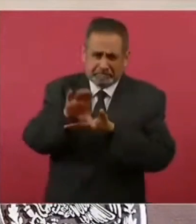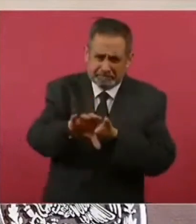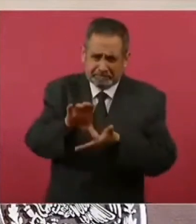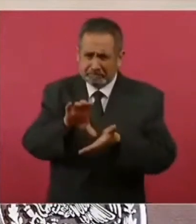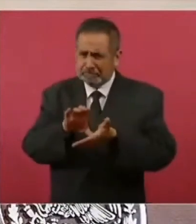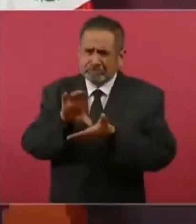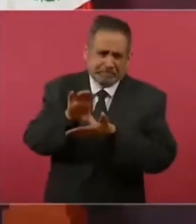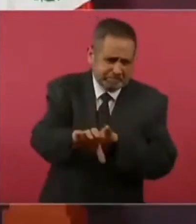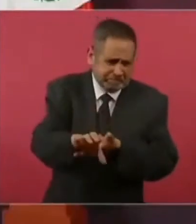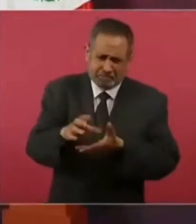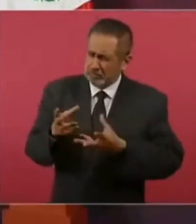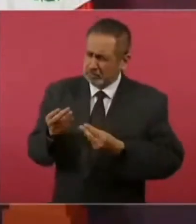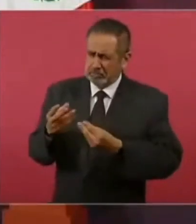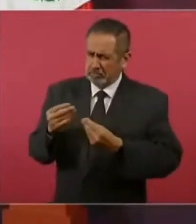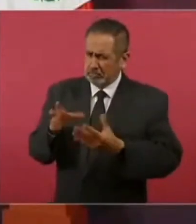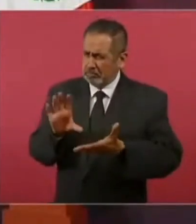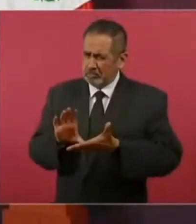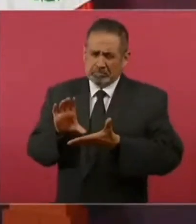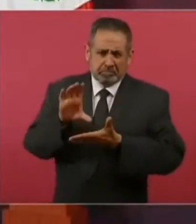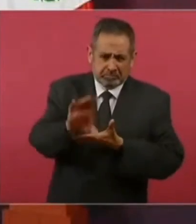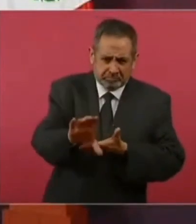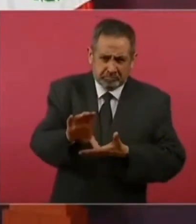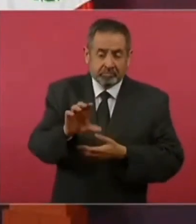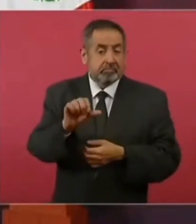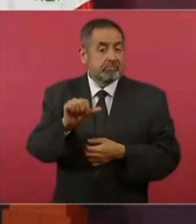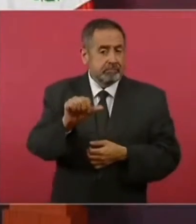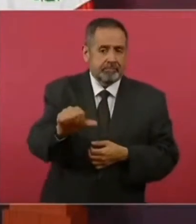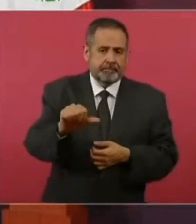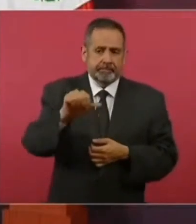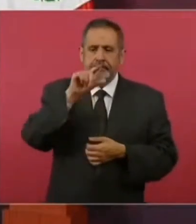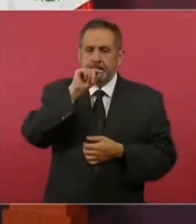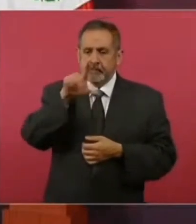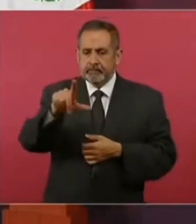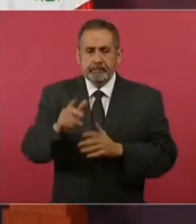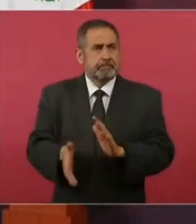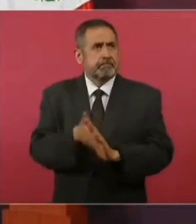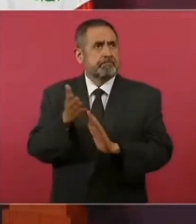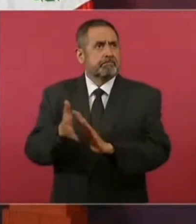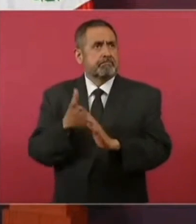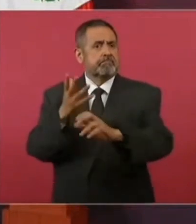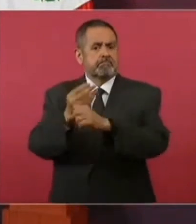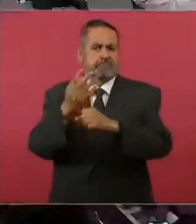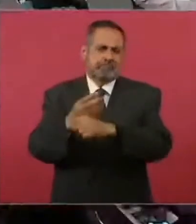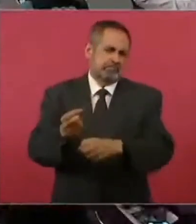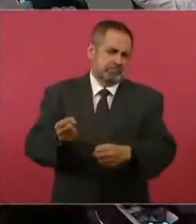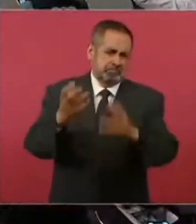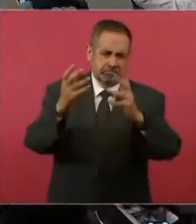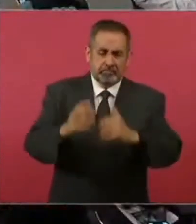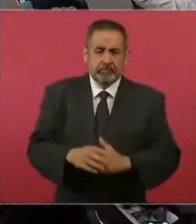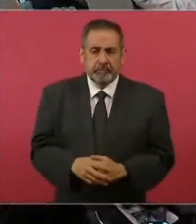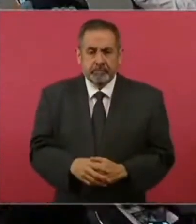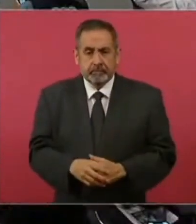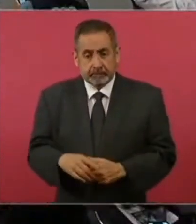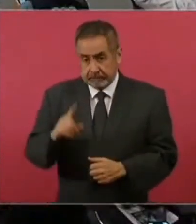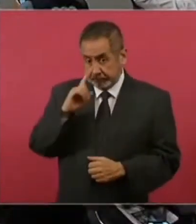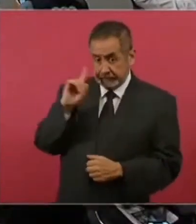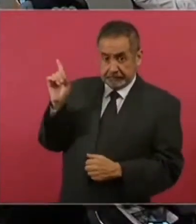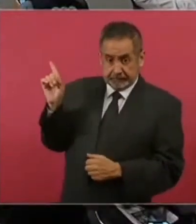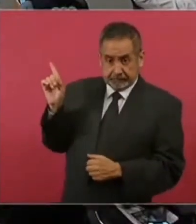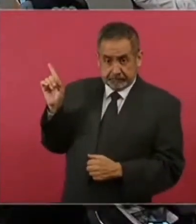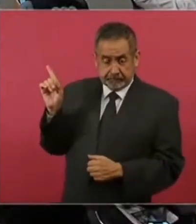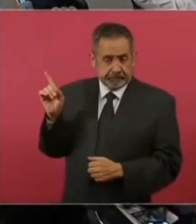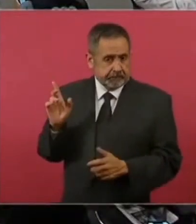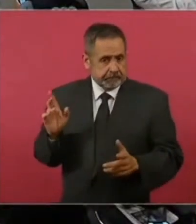ha sido cuantiosa para Jalisco en obras. Y esto que es